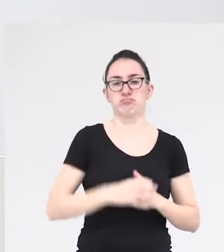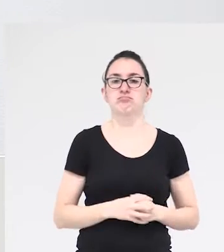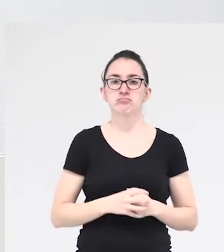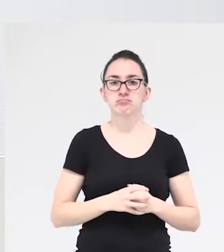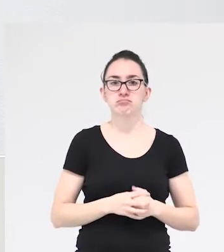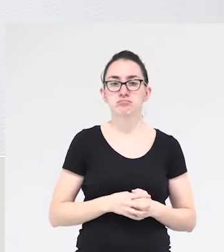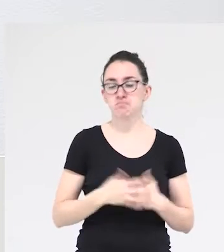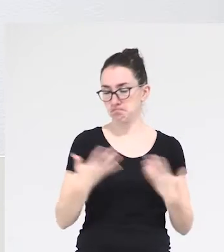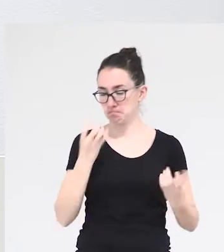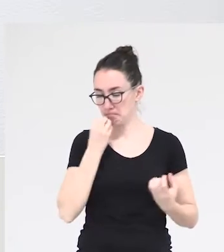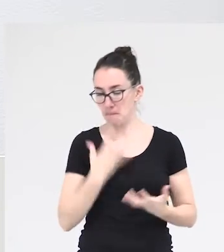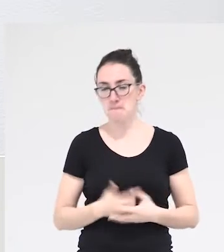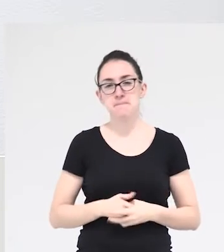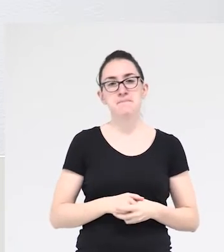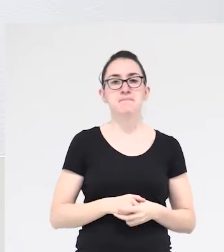Bien.